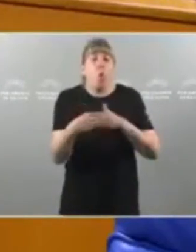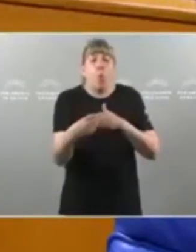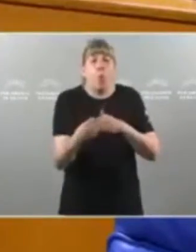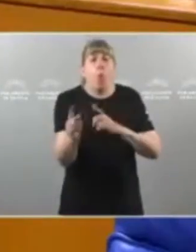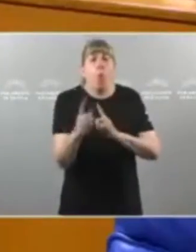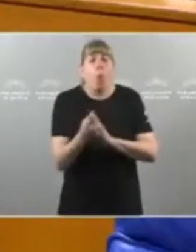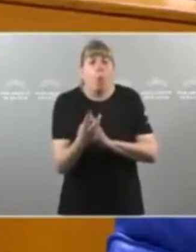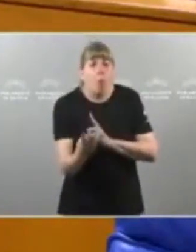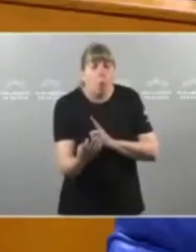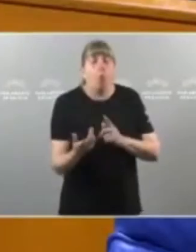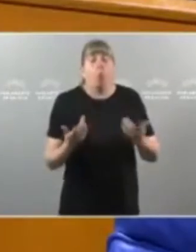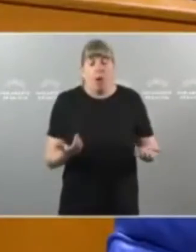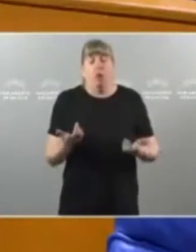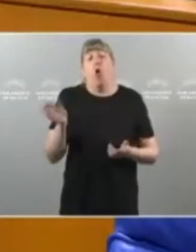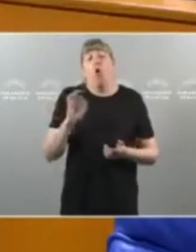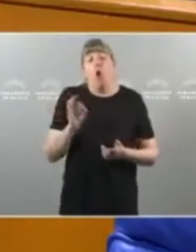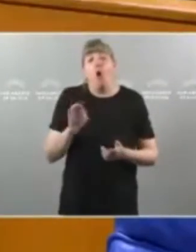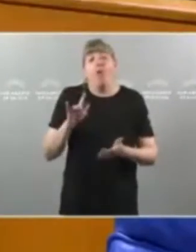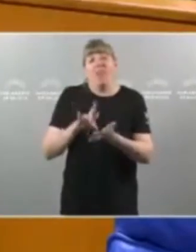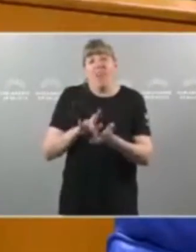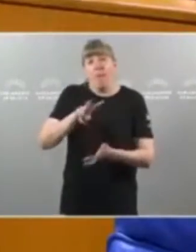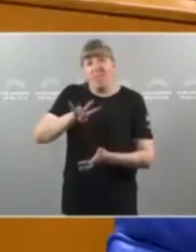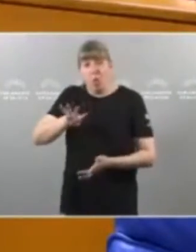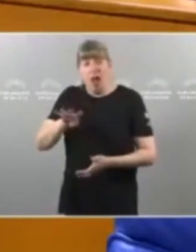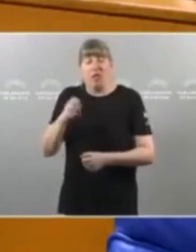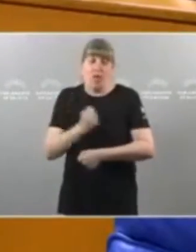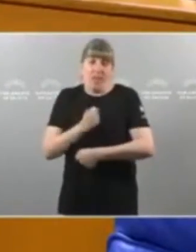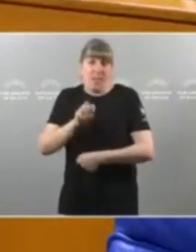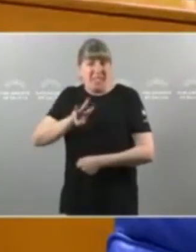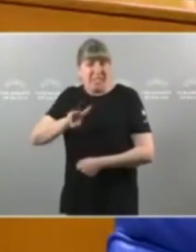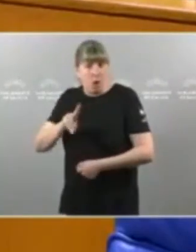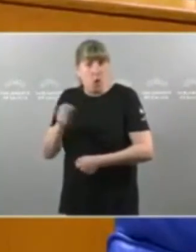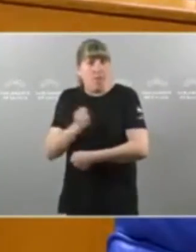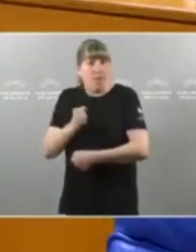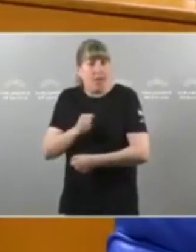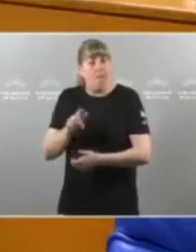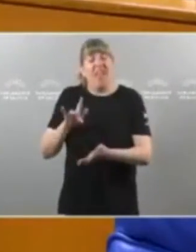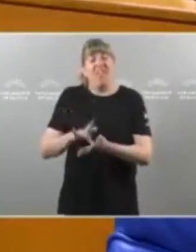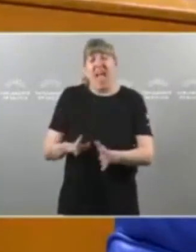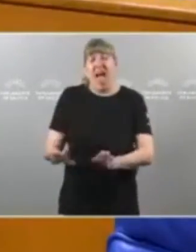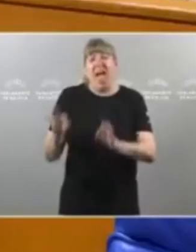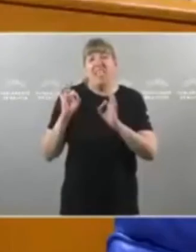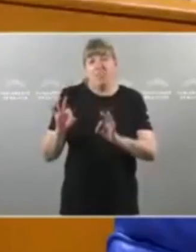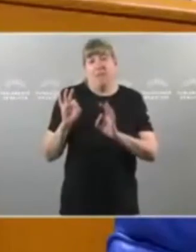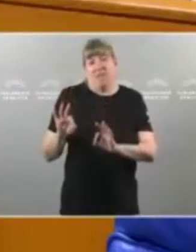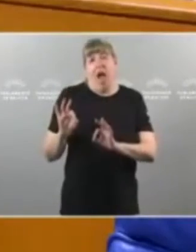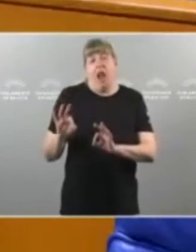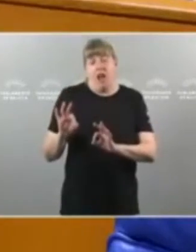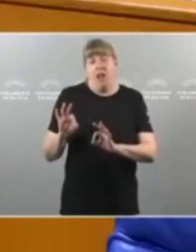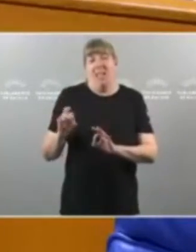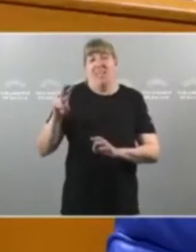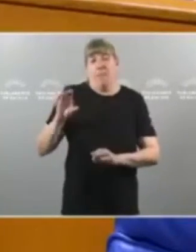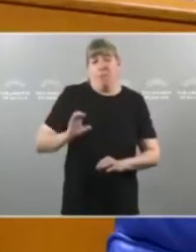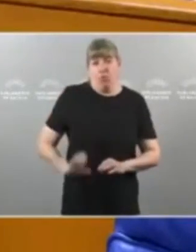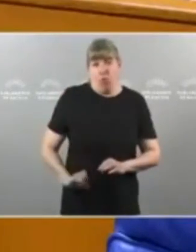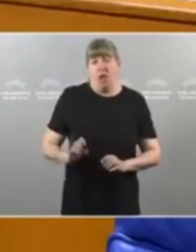pasar a tis o a consideración dos días dinte Castro y decemblea de cembro como días de especial significación a nivel retributivo en